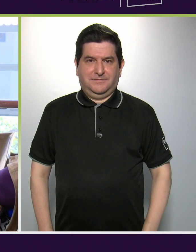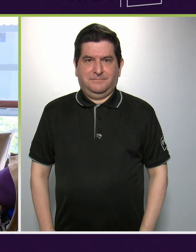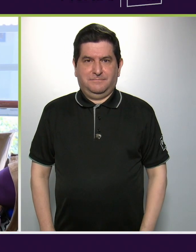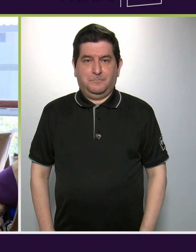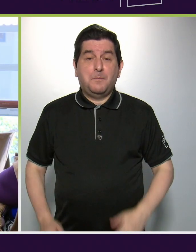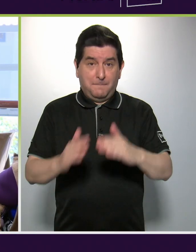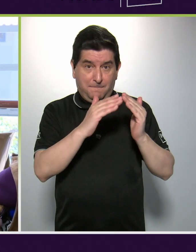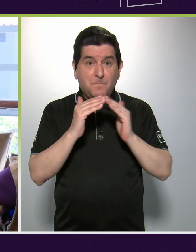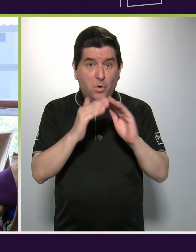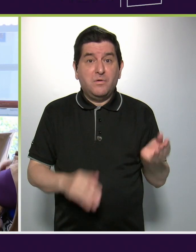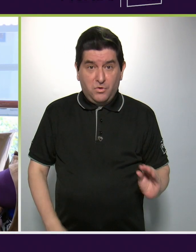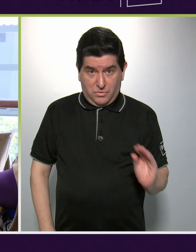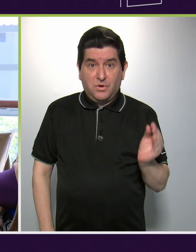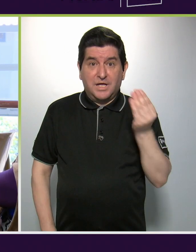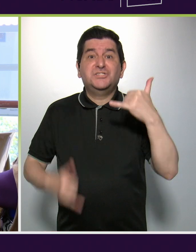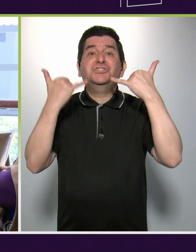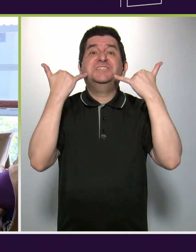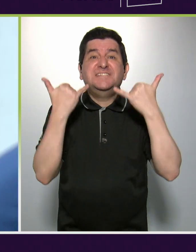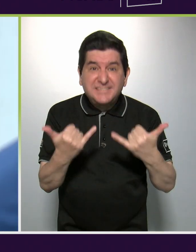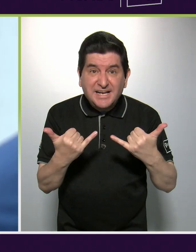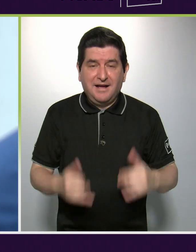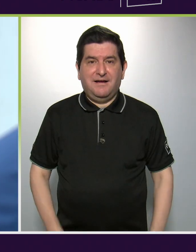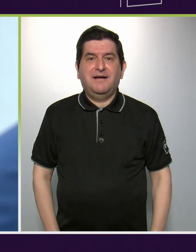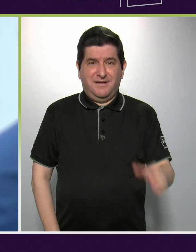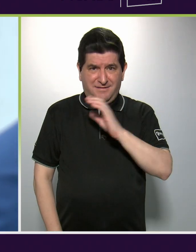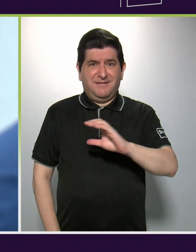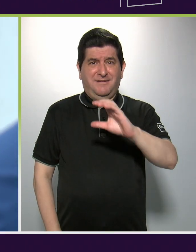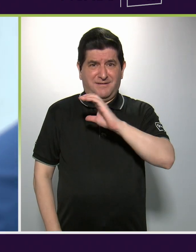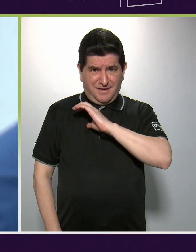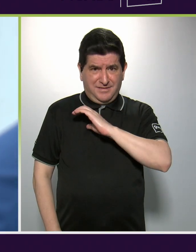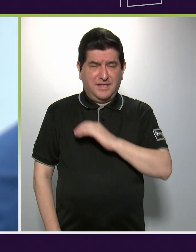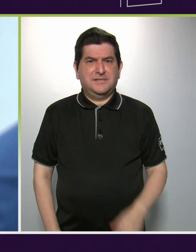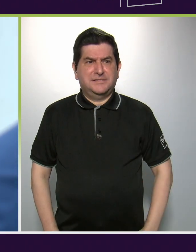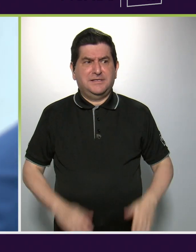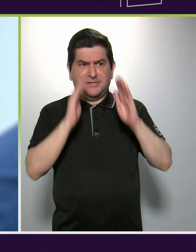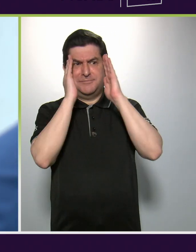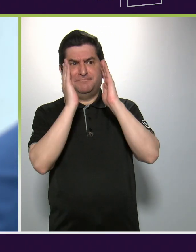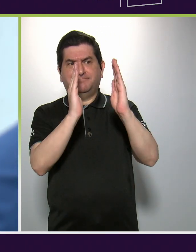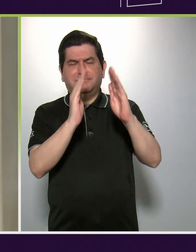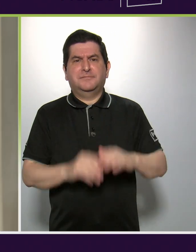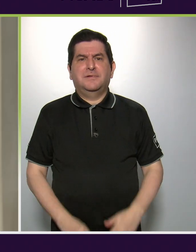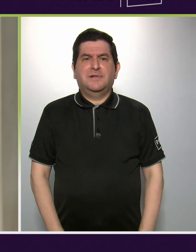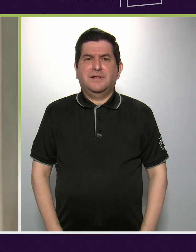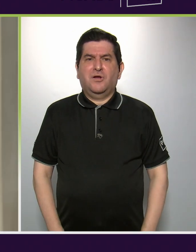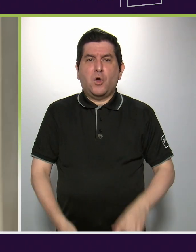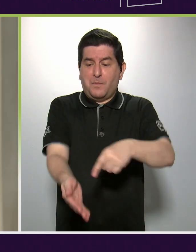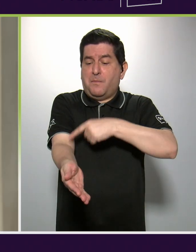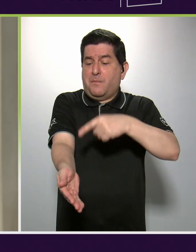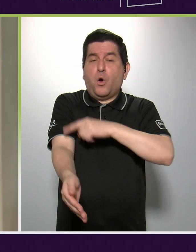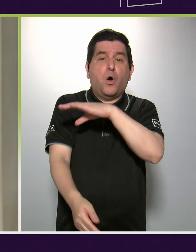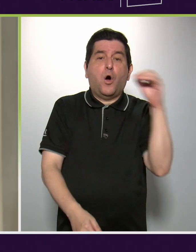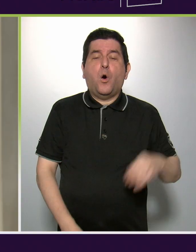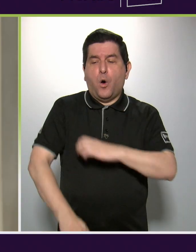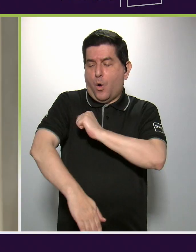fundamentalmente en que hay población joven que ya tiene aspectos que son a considerar como el tema de la diabetes o como